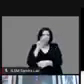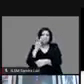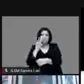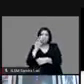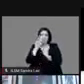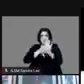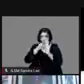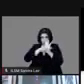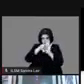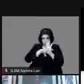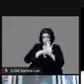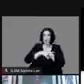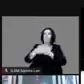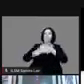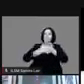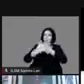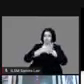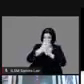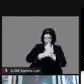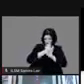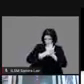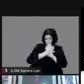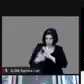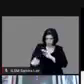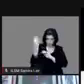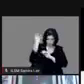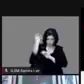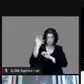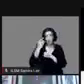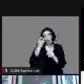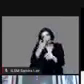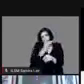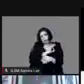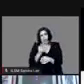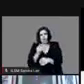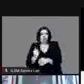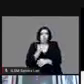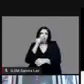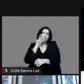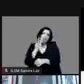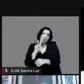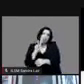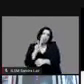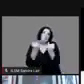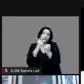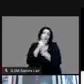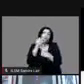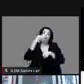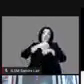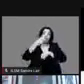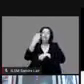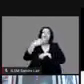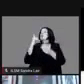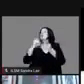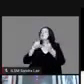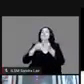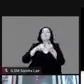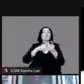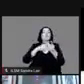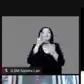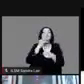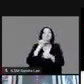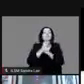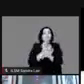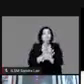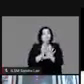entonces esto hace que puedan ustedes recurrir a estos y hacer algunas citas también les